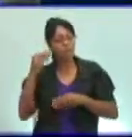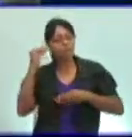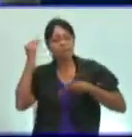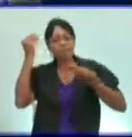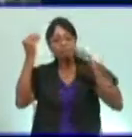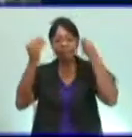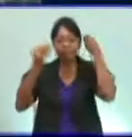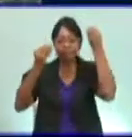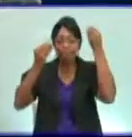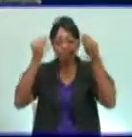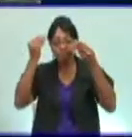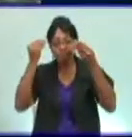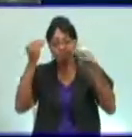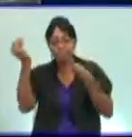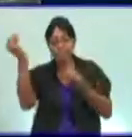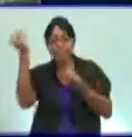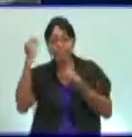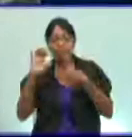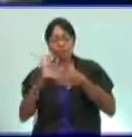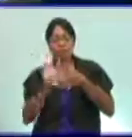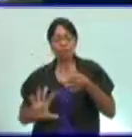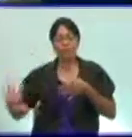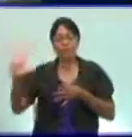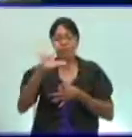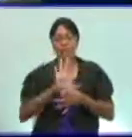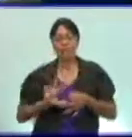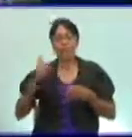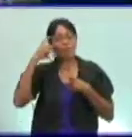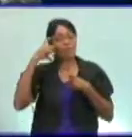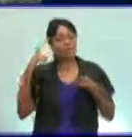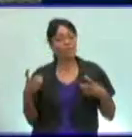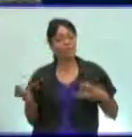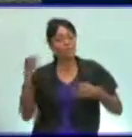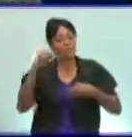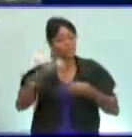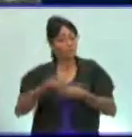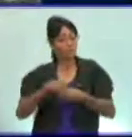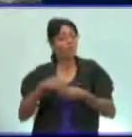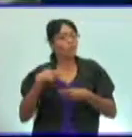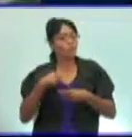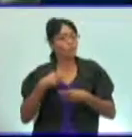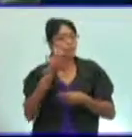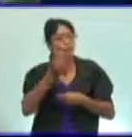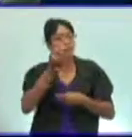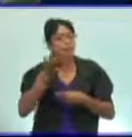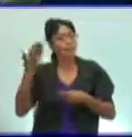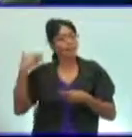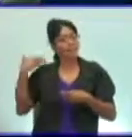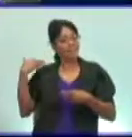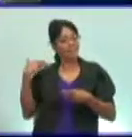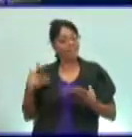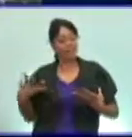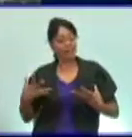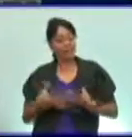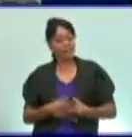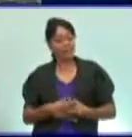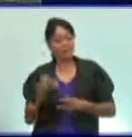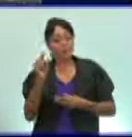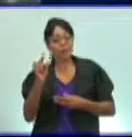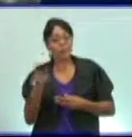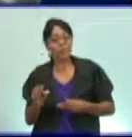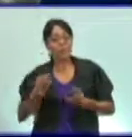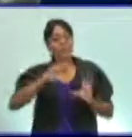la geografía es una ciencia de integración, ya lo decía desde el inicio, que trata las relaciones hombre-tierra en un espacio geográfico